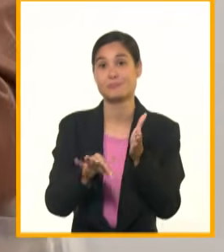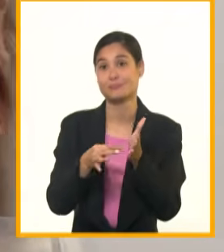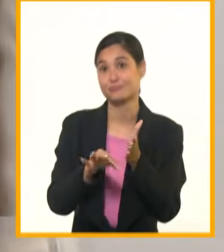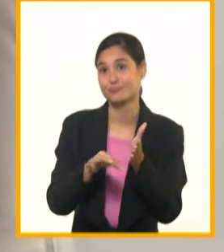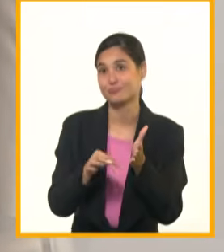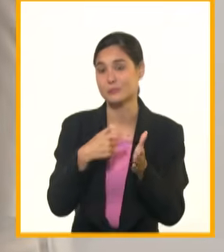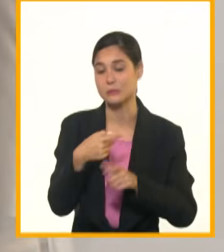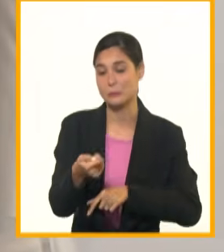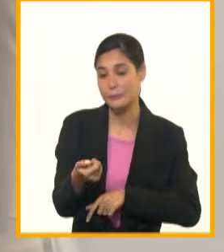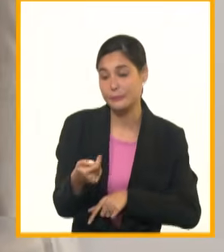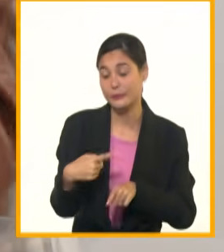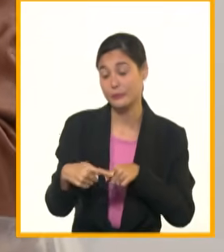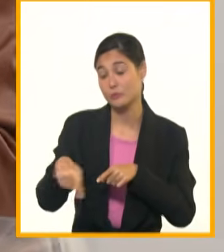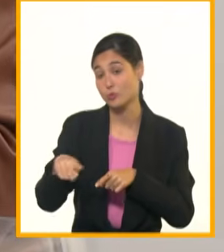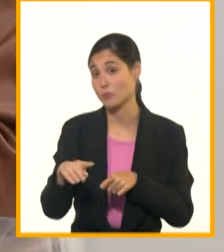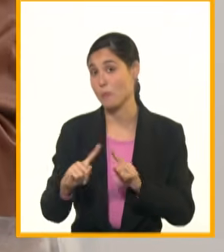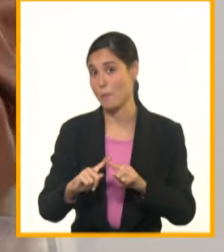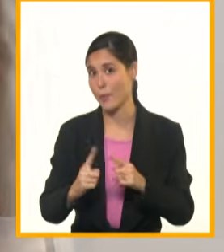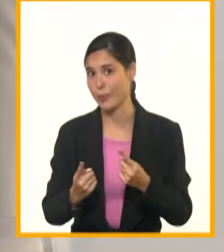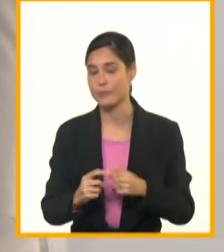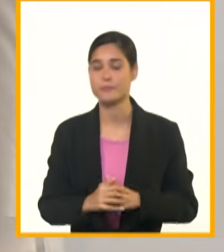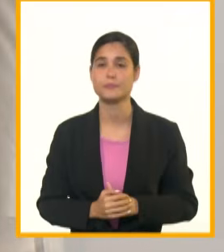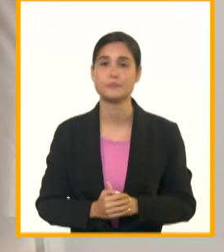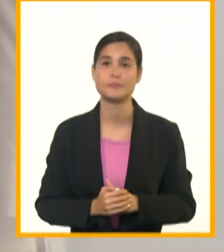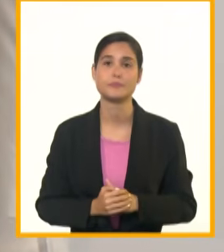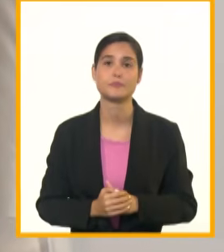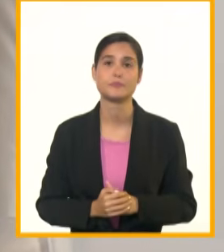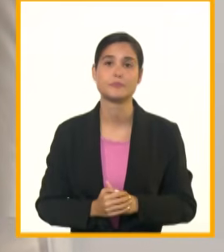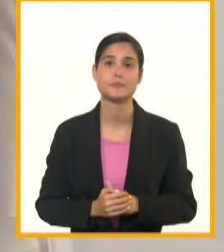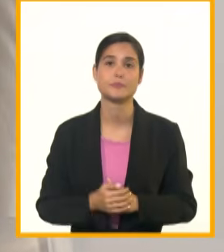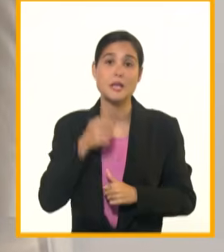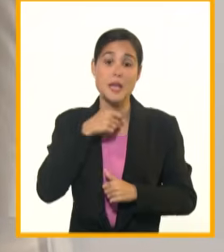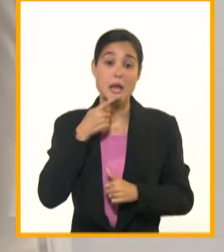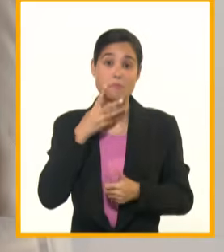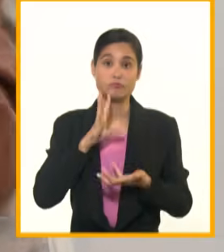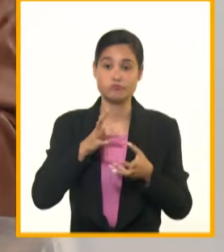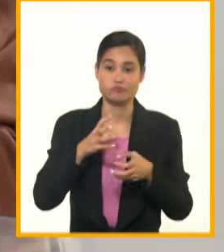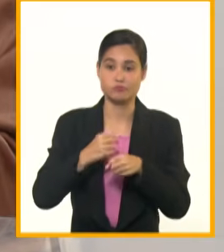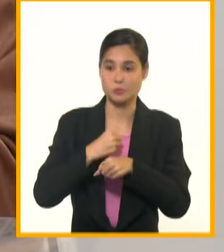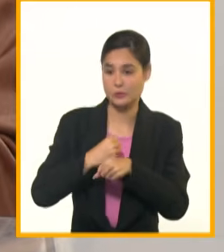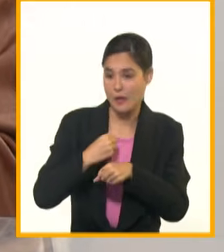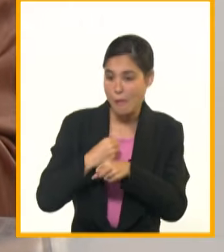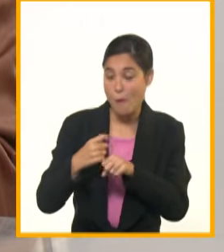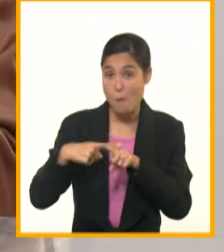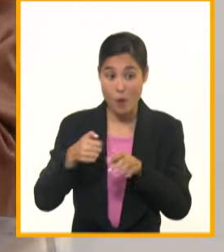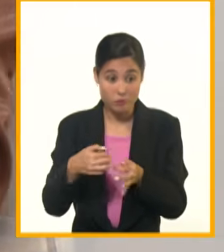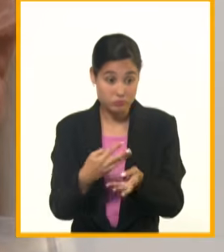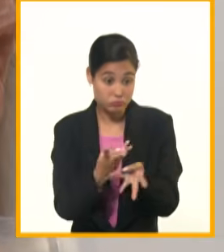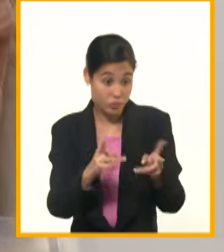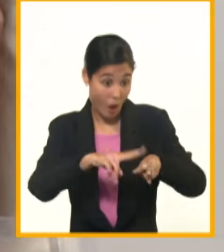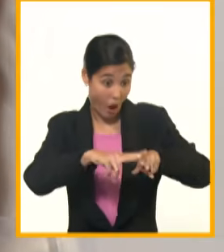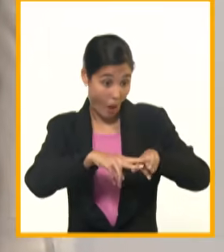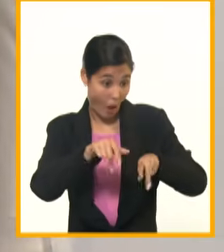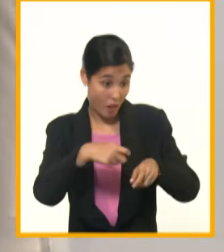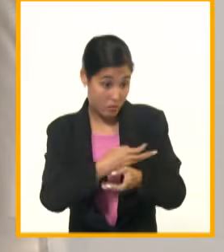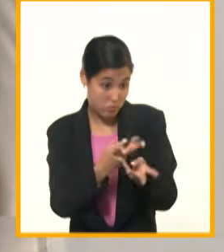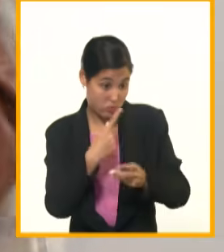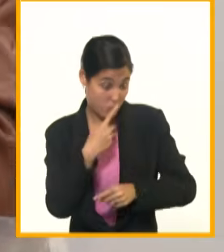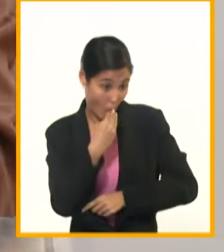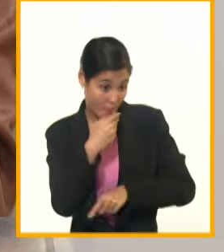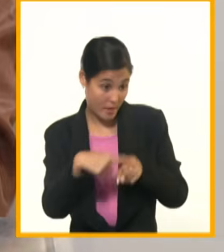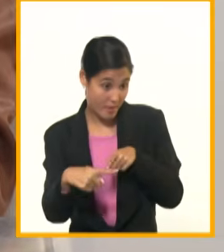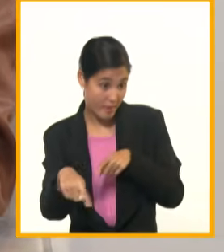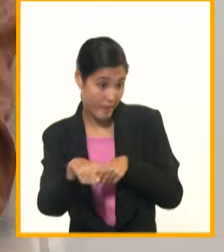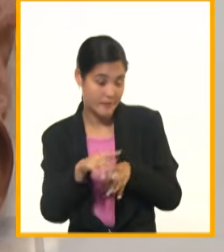por su nivel de actividad y la respuesta que tienen que dar, sobre todo a la capital del país, requieren una atención desde la